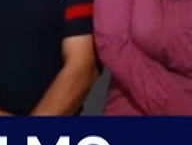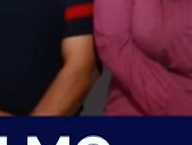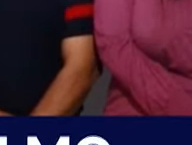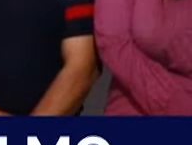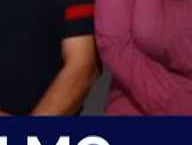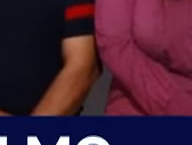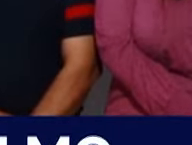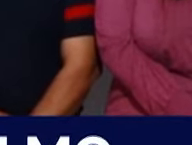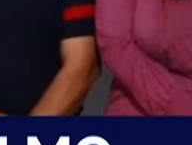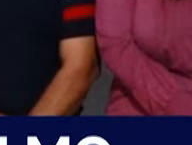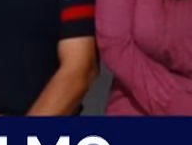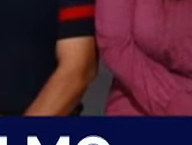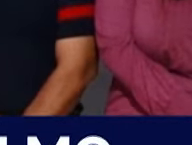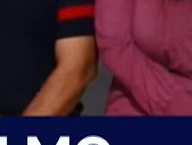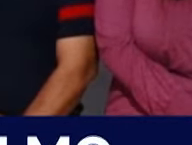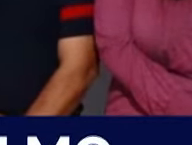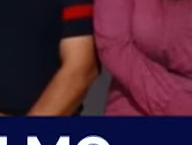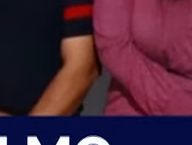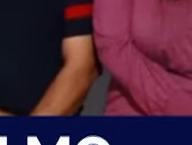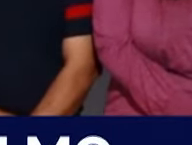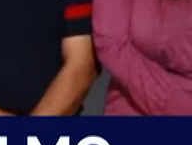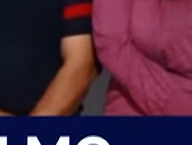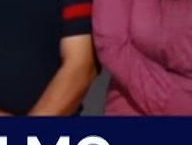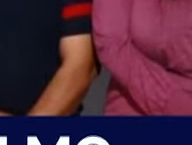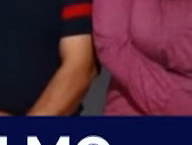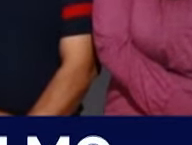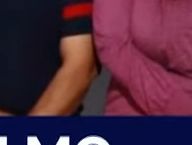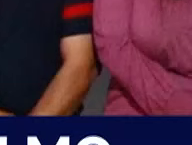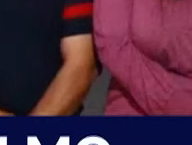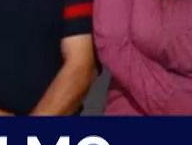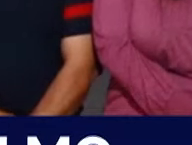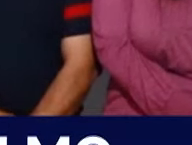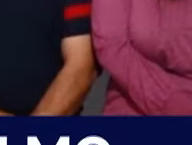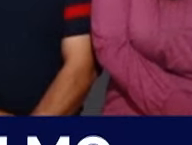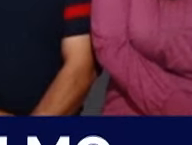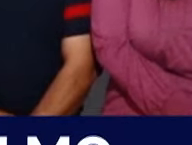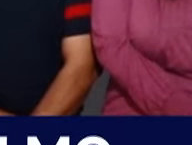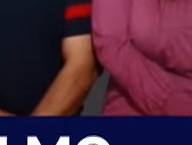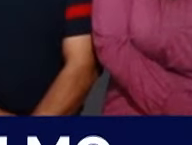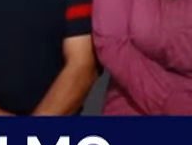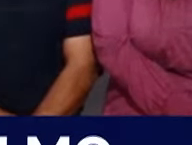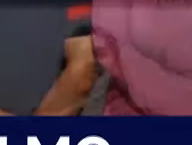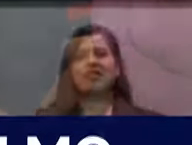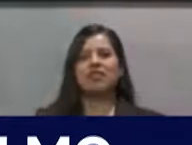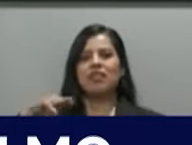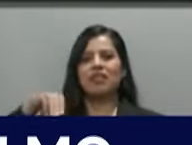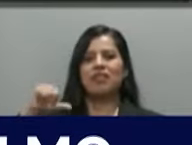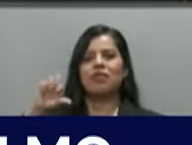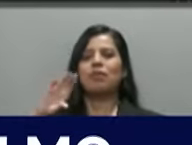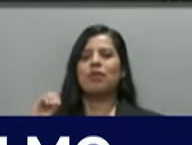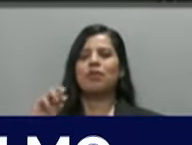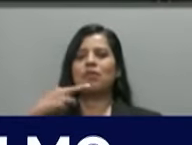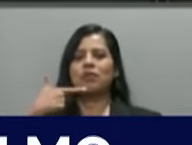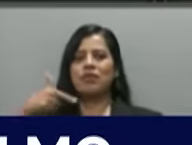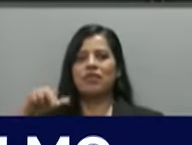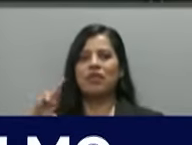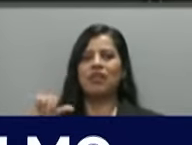la bancada de Movimiento Ciudadano dijo que analizaría la posibilidad de entrar al pleno este lunes 8 de abril, pero al